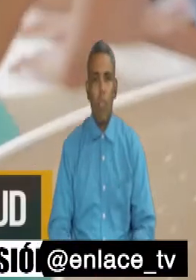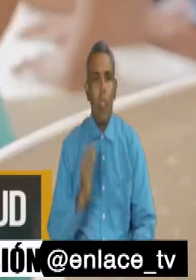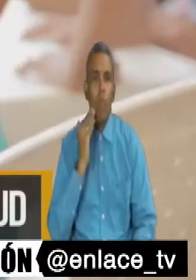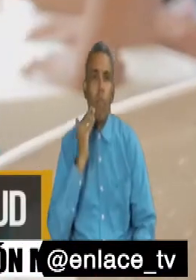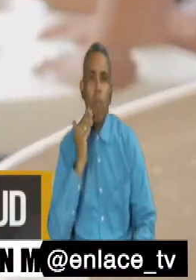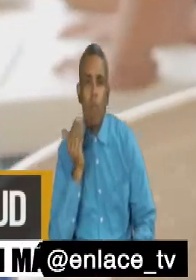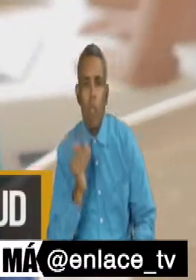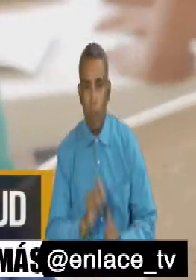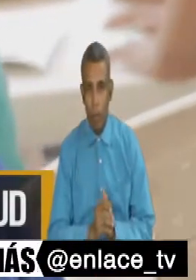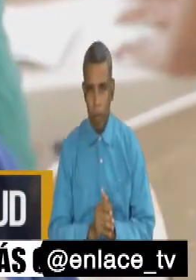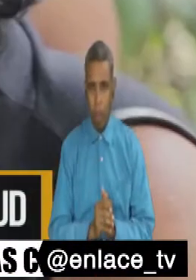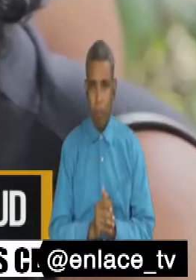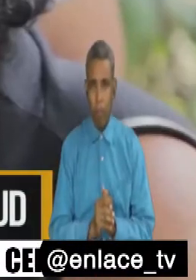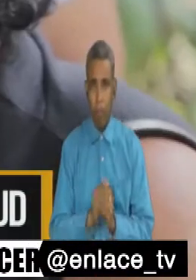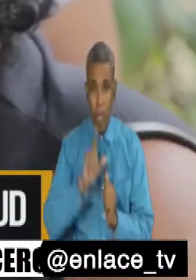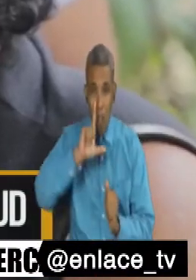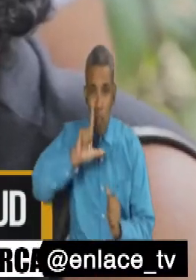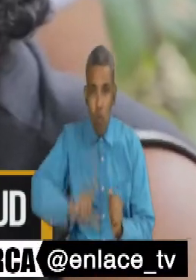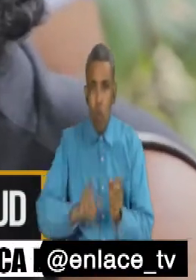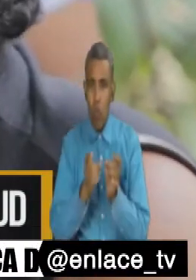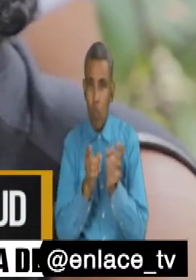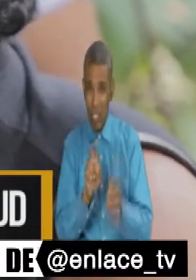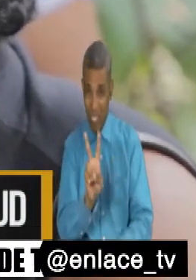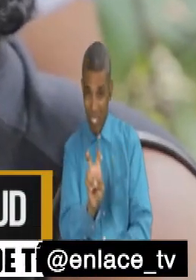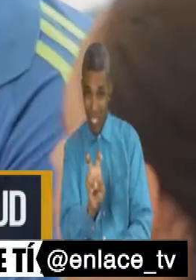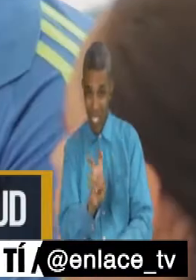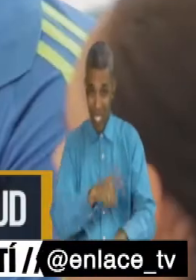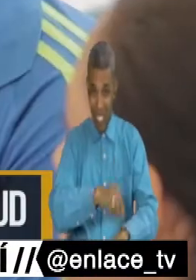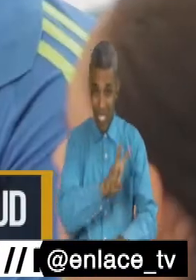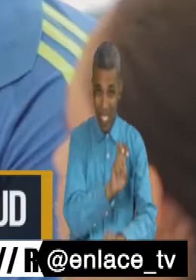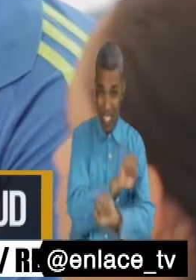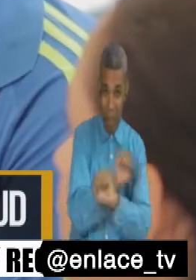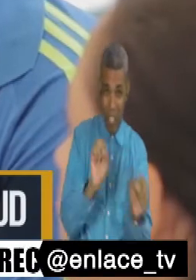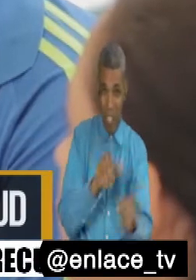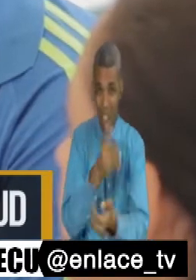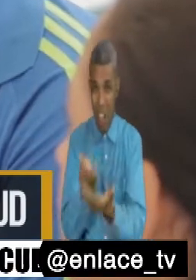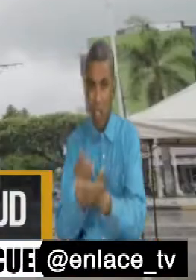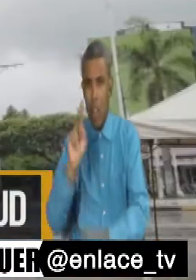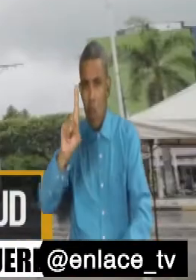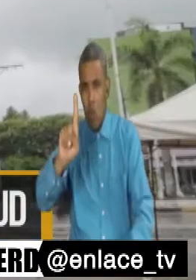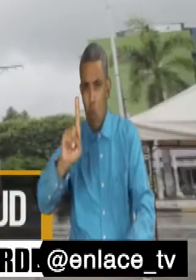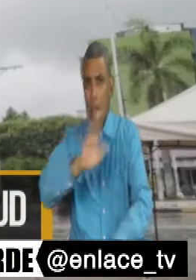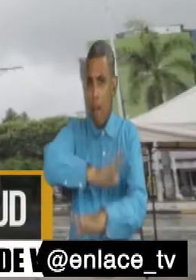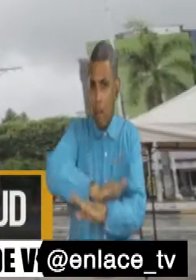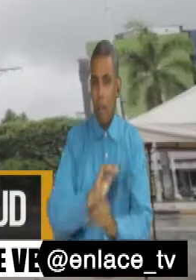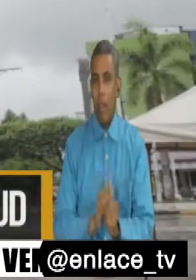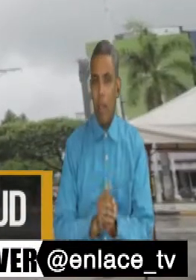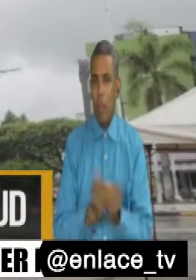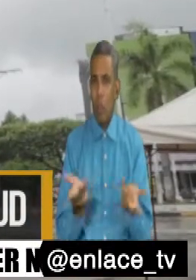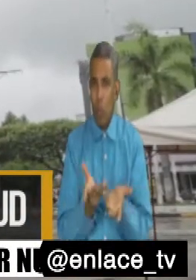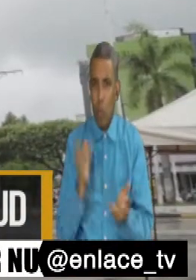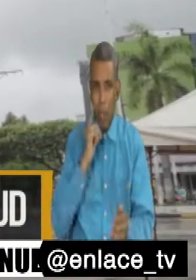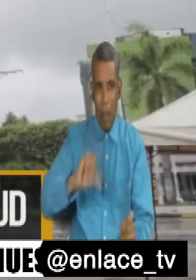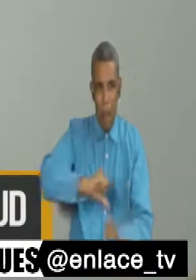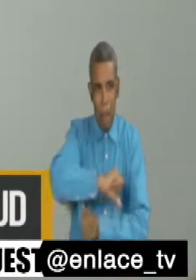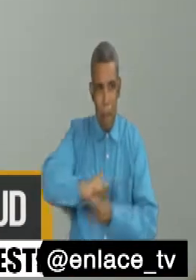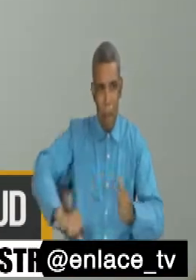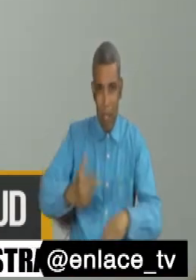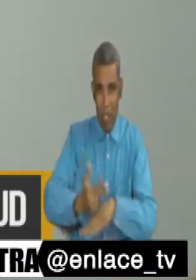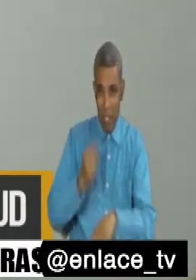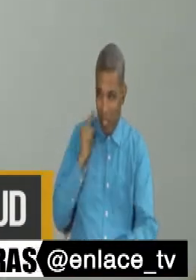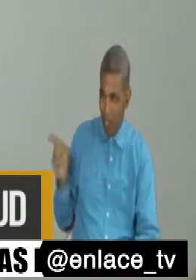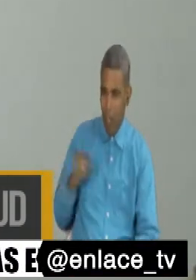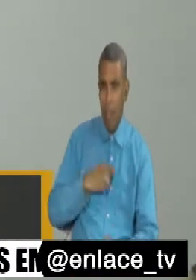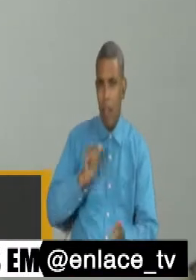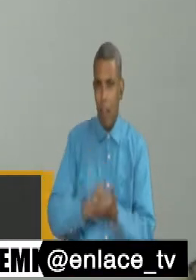el próximo 7 de julio desde las 7 a.m. hasta la 1 p.m. en el Parque Camilo Torres. Allí estaremos todos los funcionarios de la